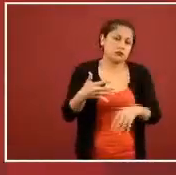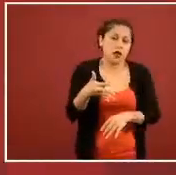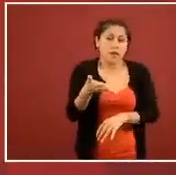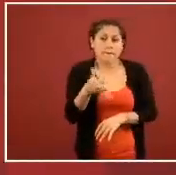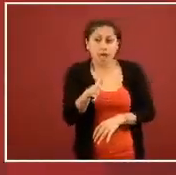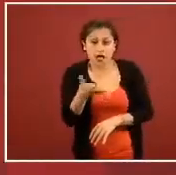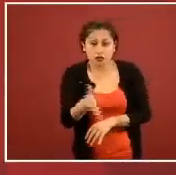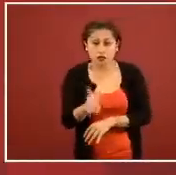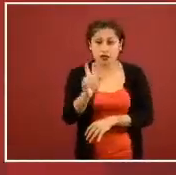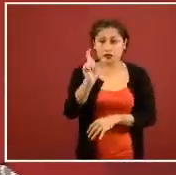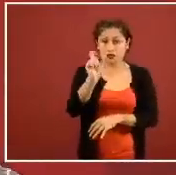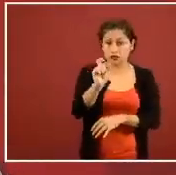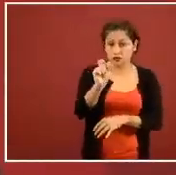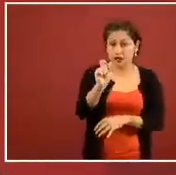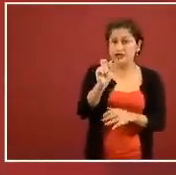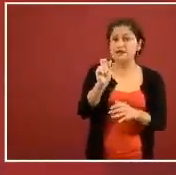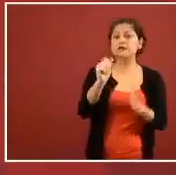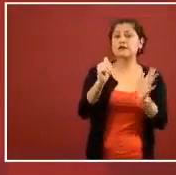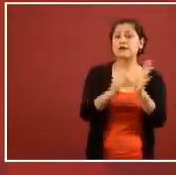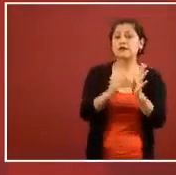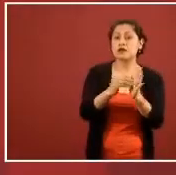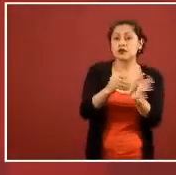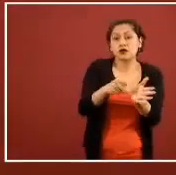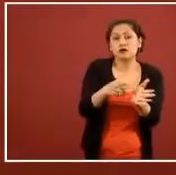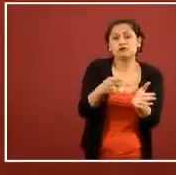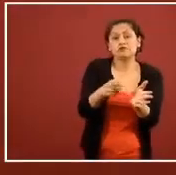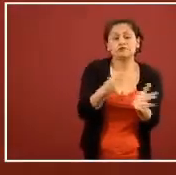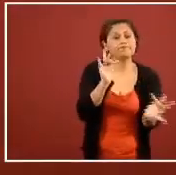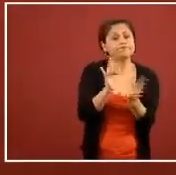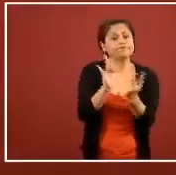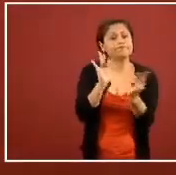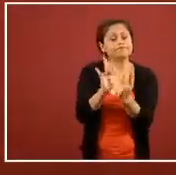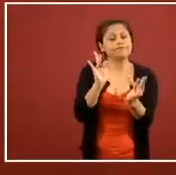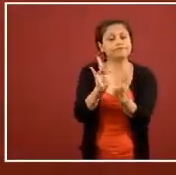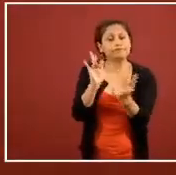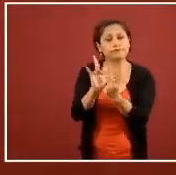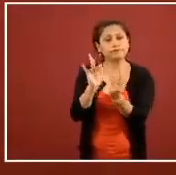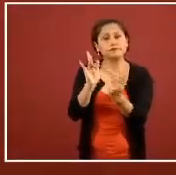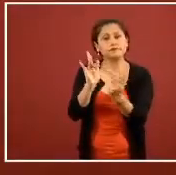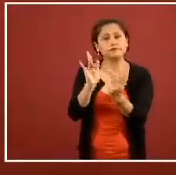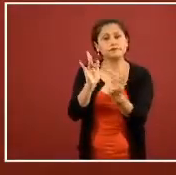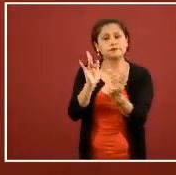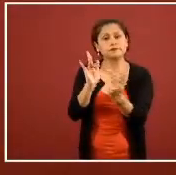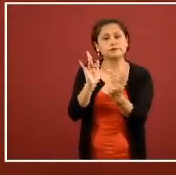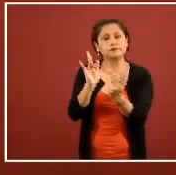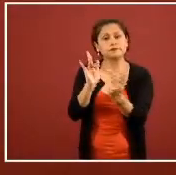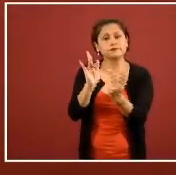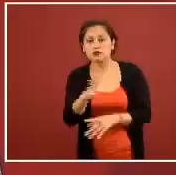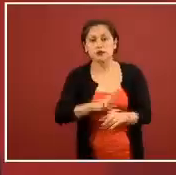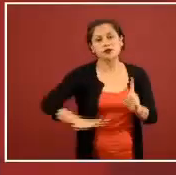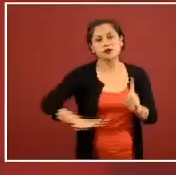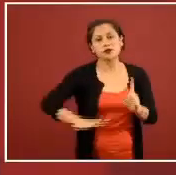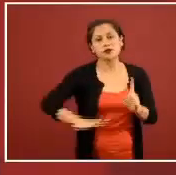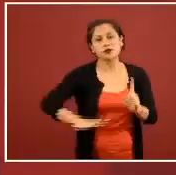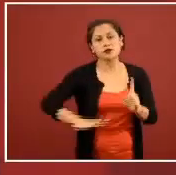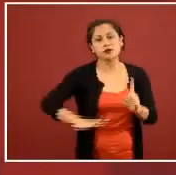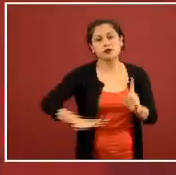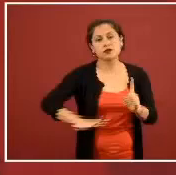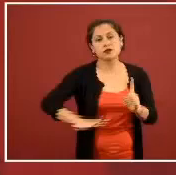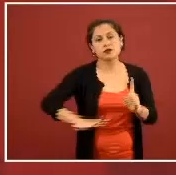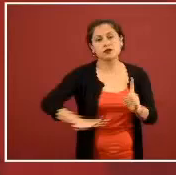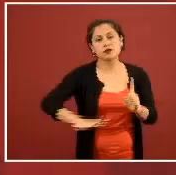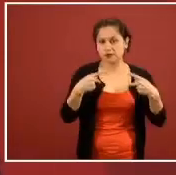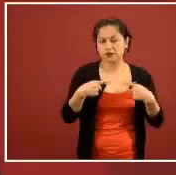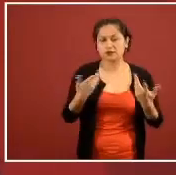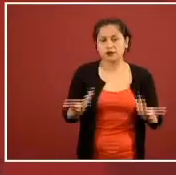de sesiones o de interacciones para estas 10 millones de personas. Este es un esfuerzo